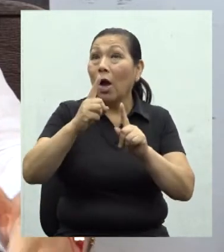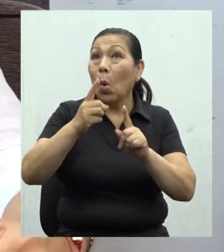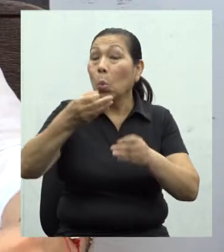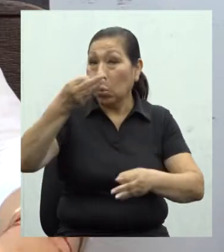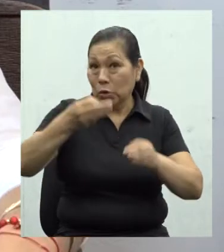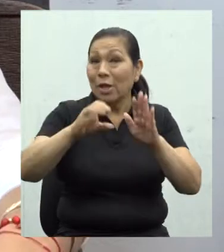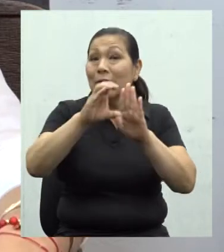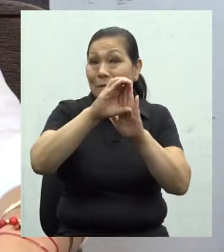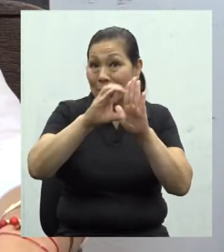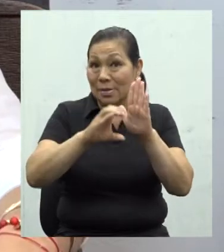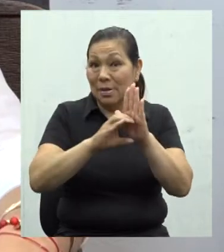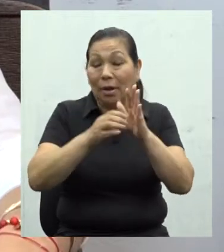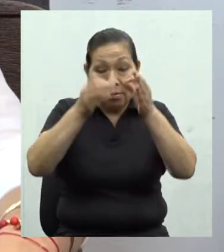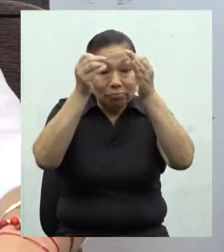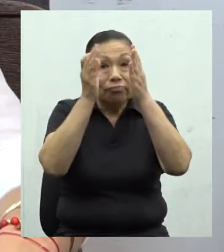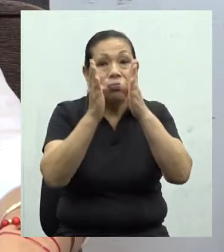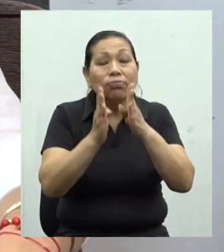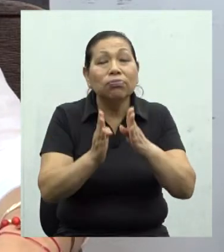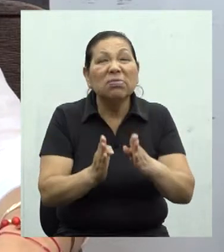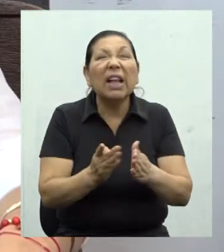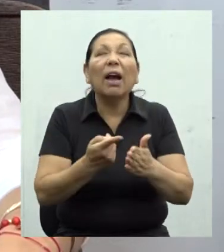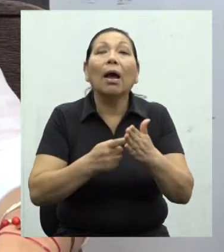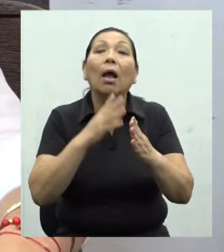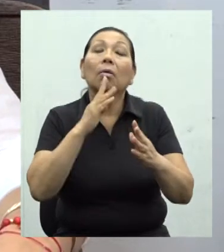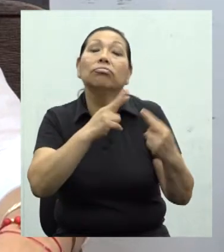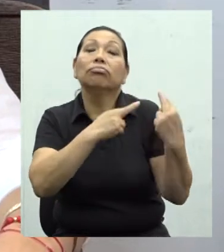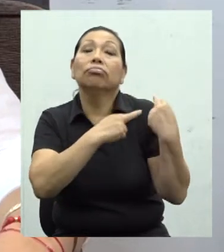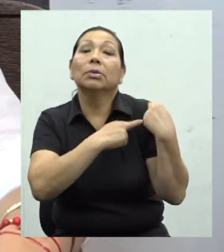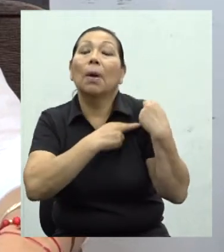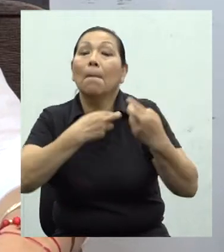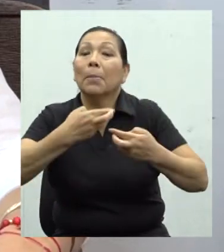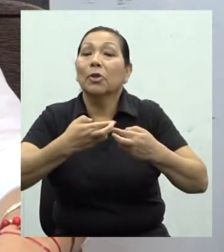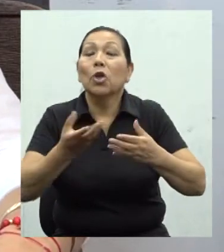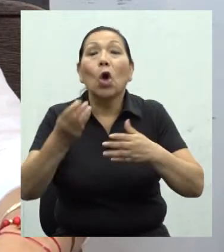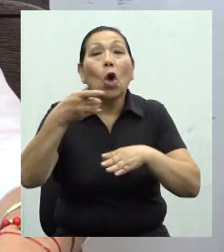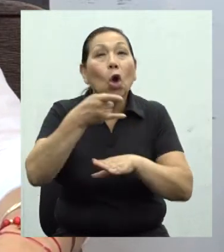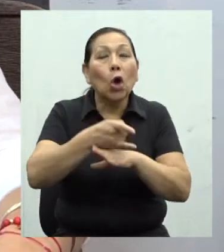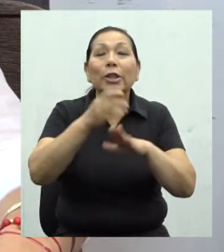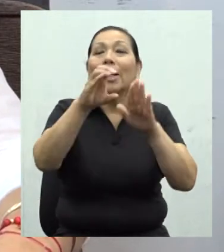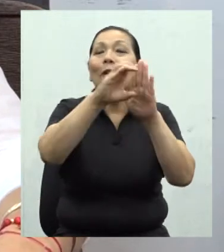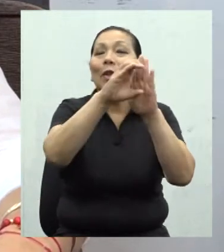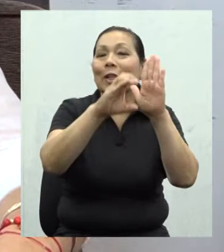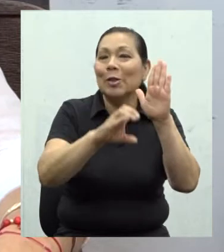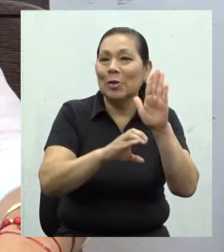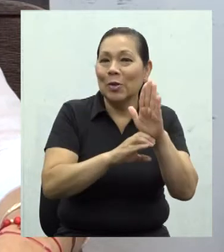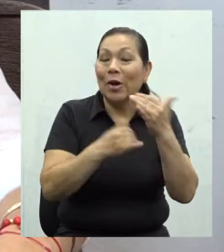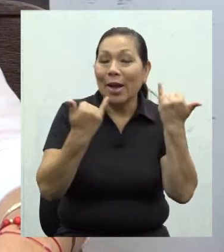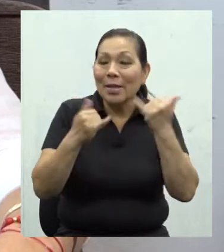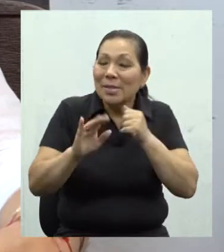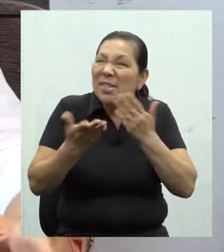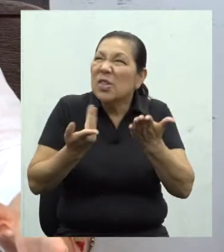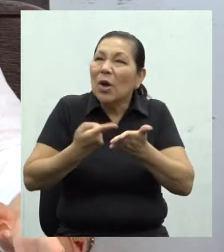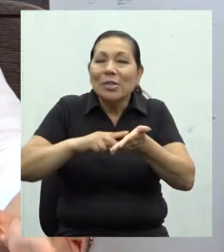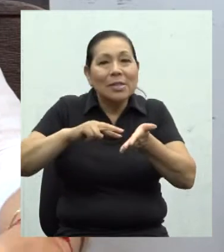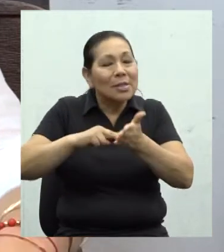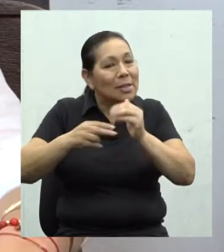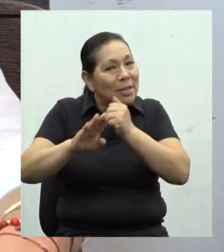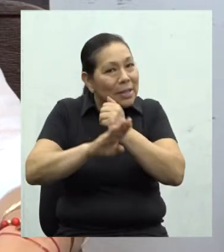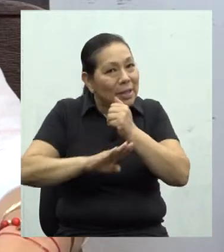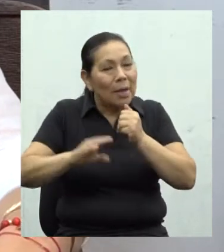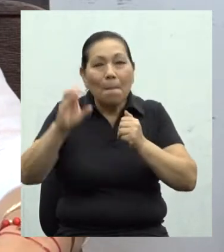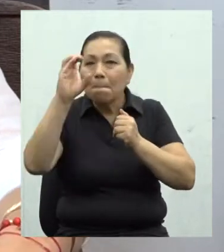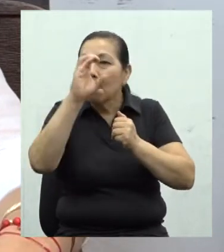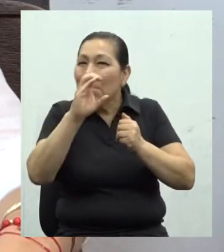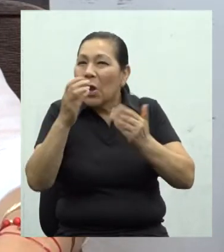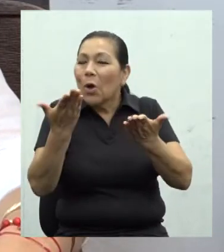constitucional, tenemos que hablar definitivamente del rol que ejerce el proceso de inconstitucionalidad. Este básicamente, en estricto, lo que